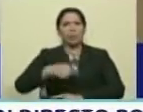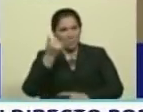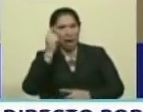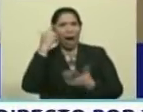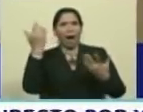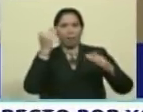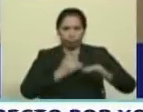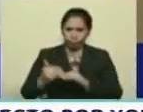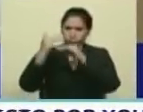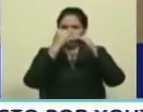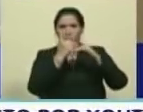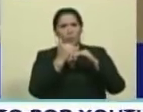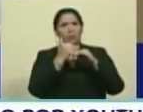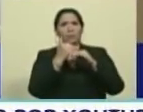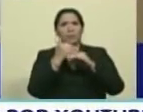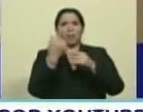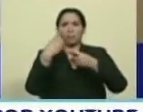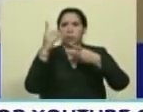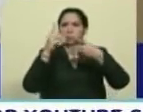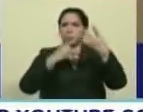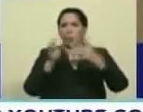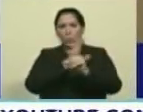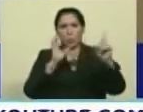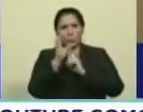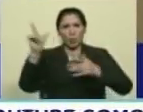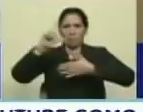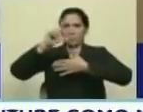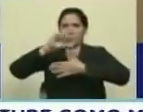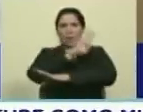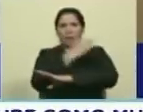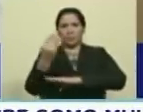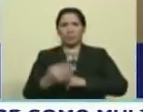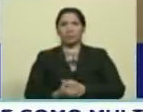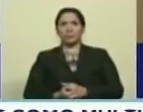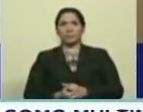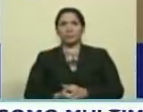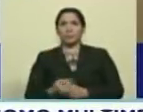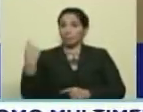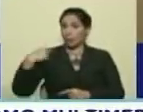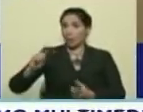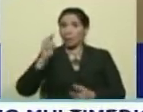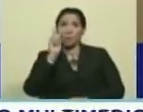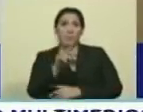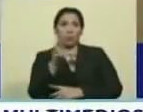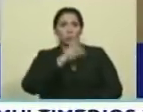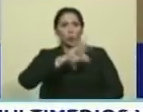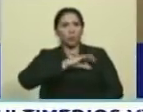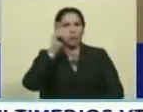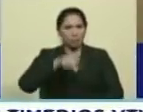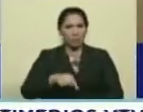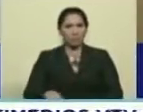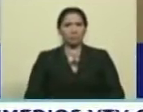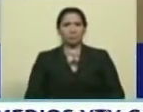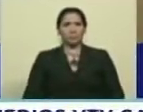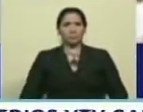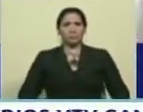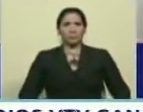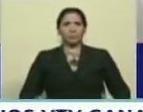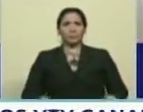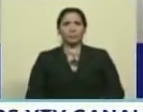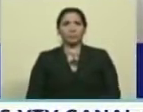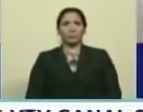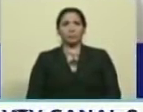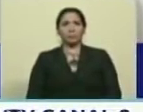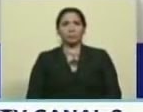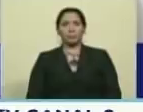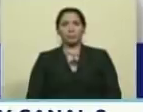común de la diversidad cultural de América Latina y el Caribe. Tenemos una visión social también, sobre